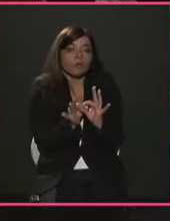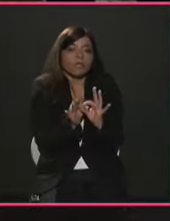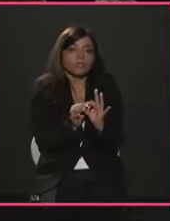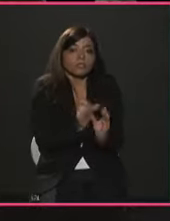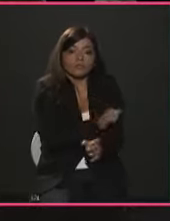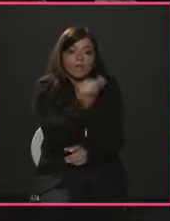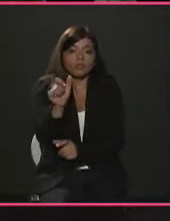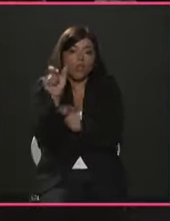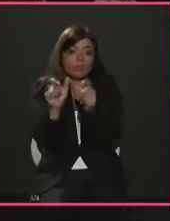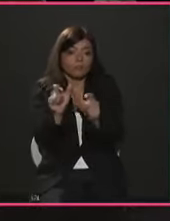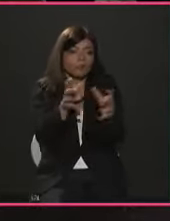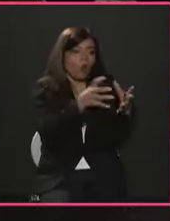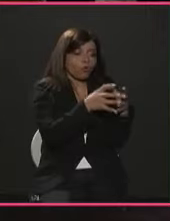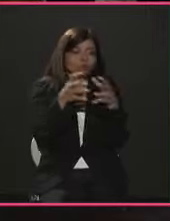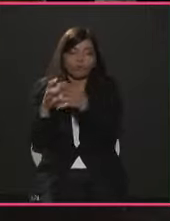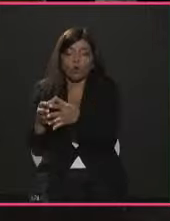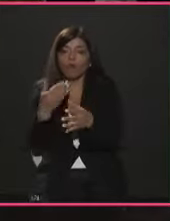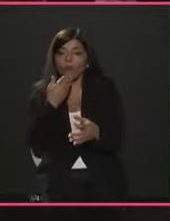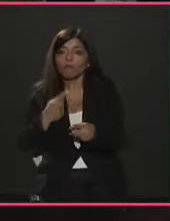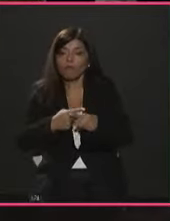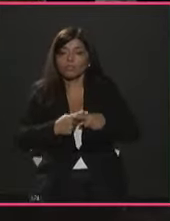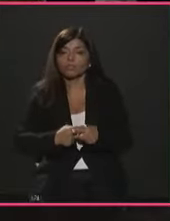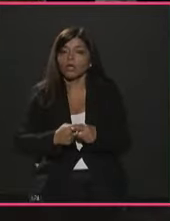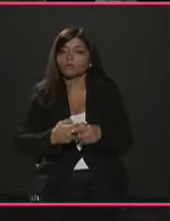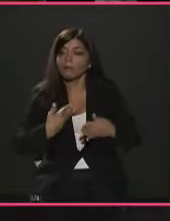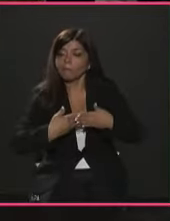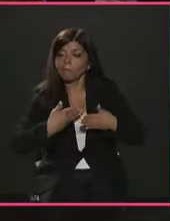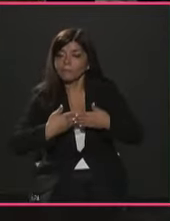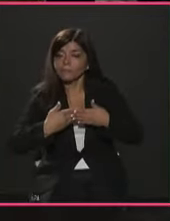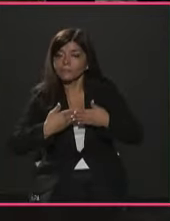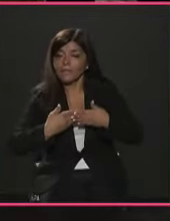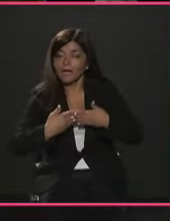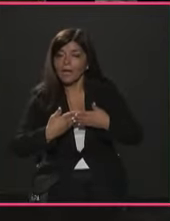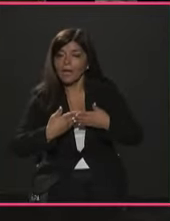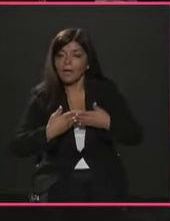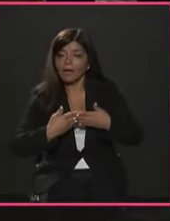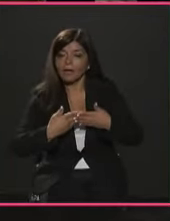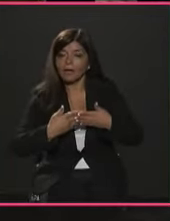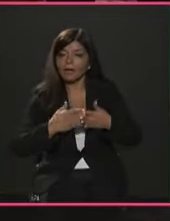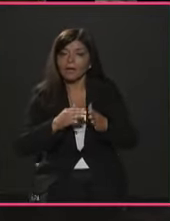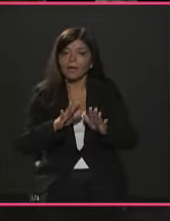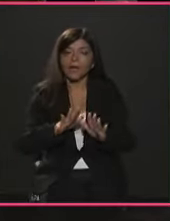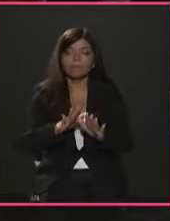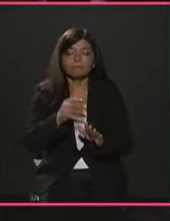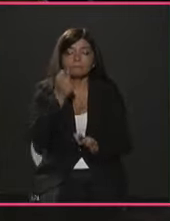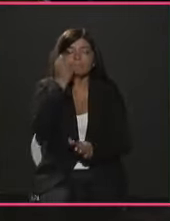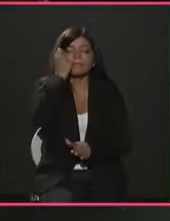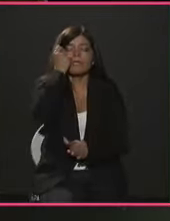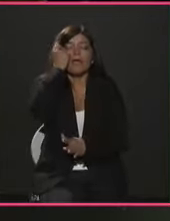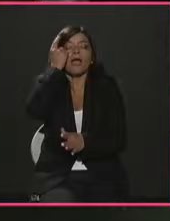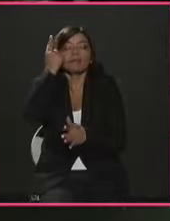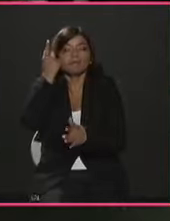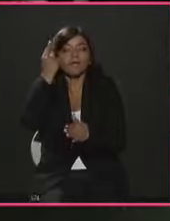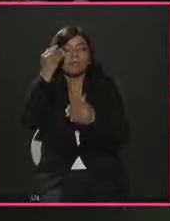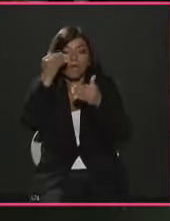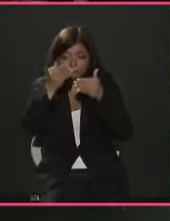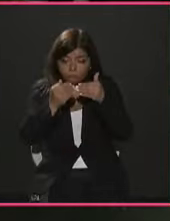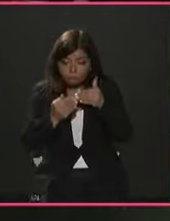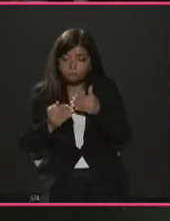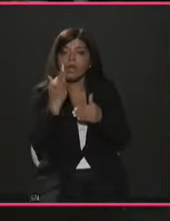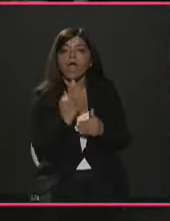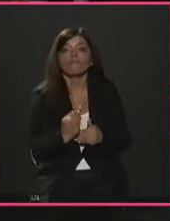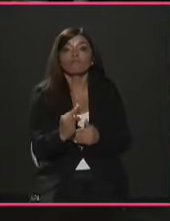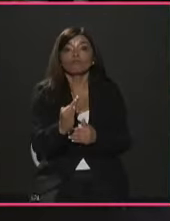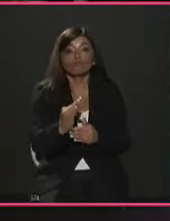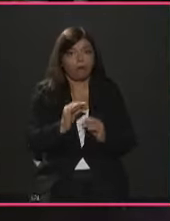actores y sectores de la sociedad nos servirán para eh poder eh entender cómo se viene este futuro